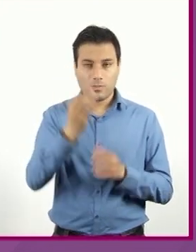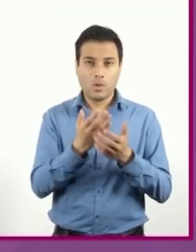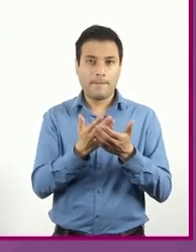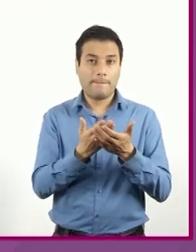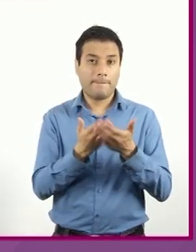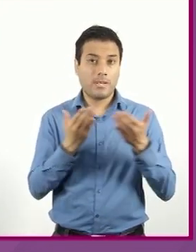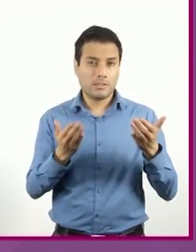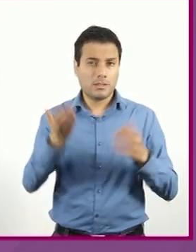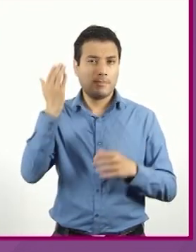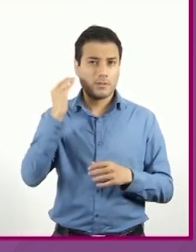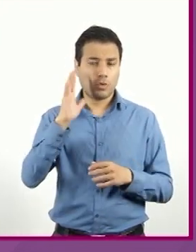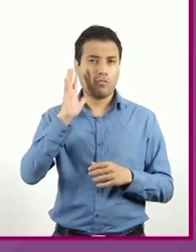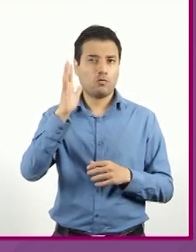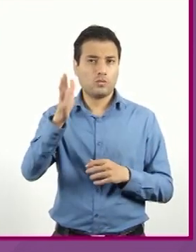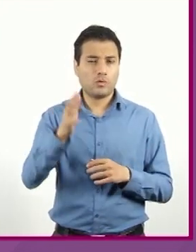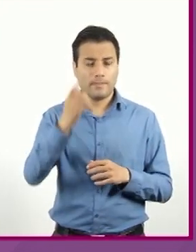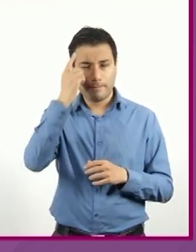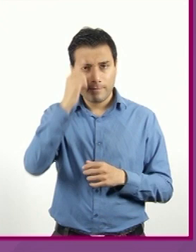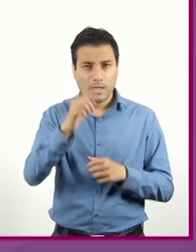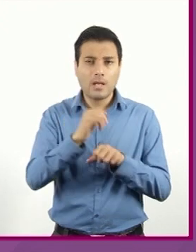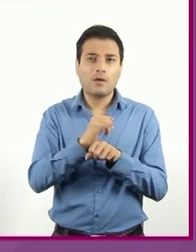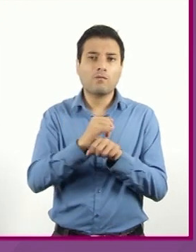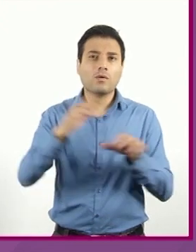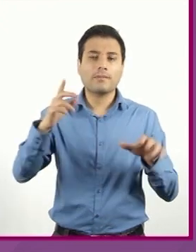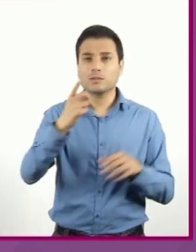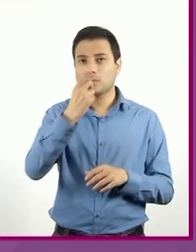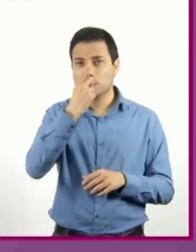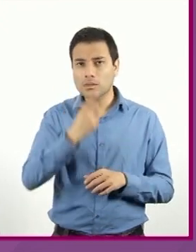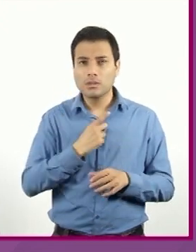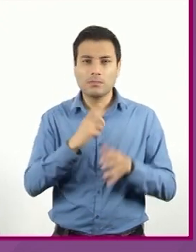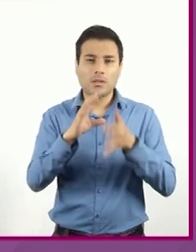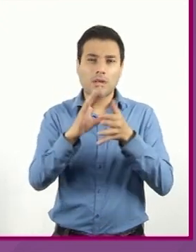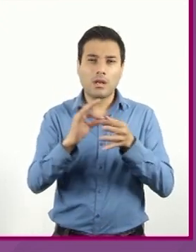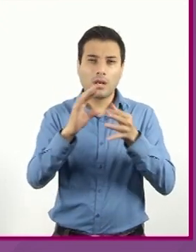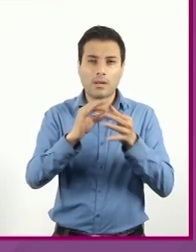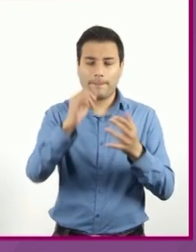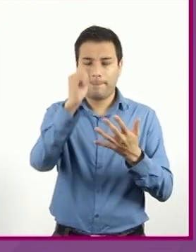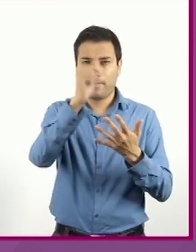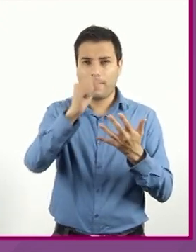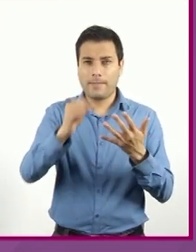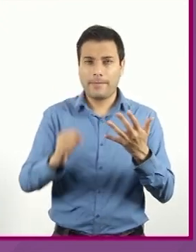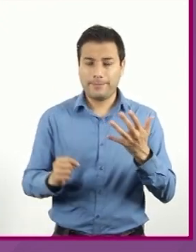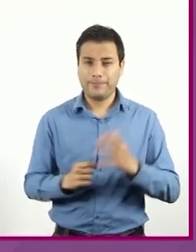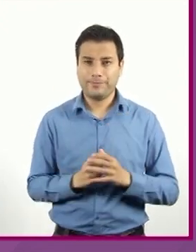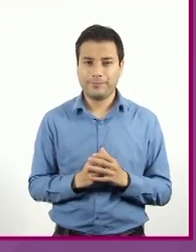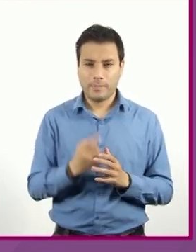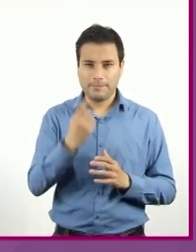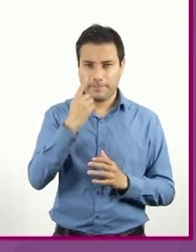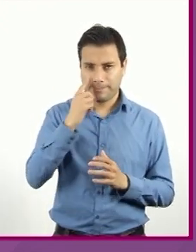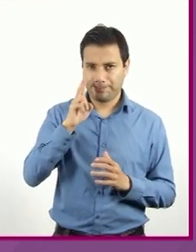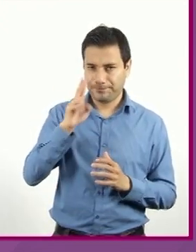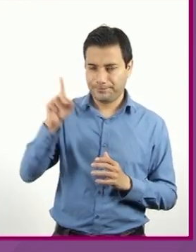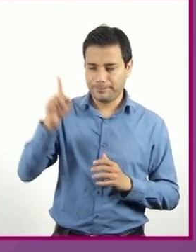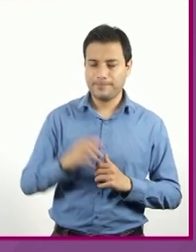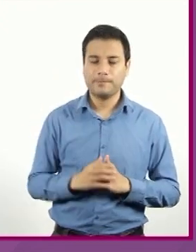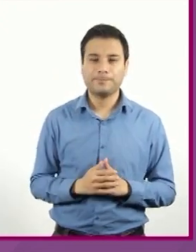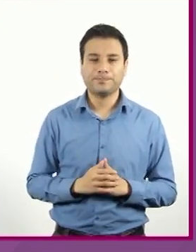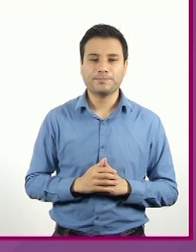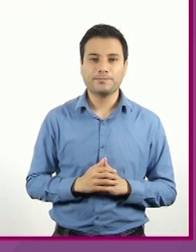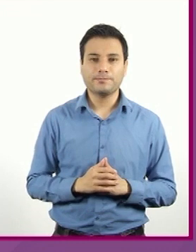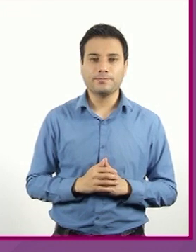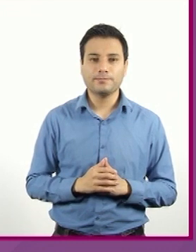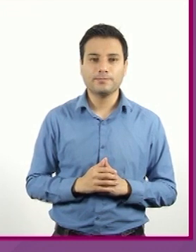y futuro para obtener información precisa del solicitante. Observa,